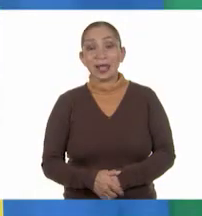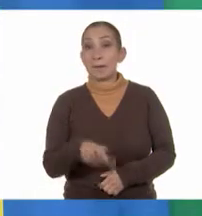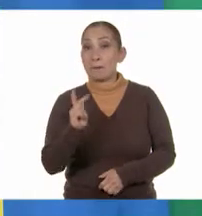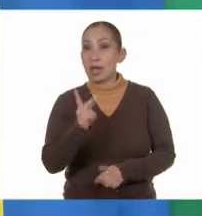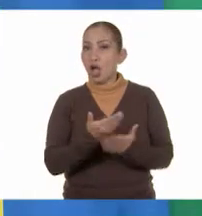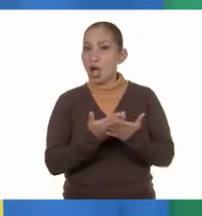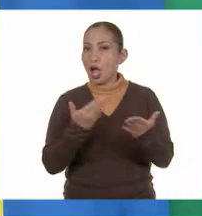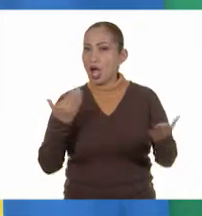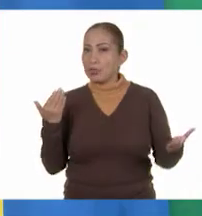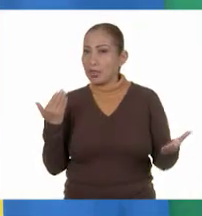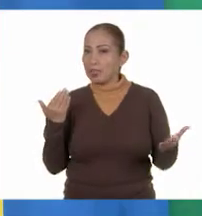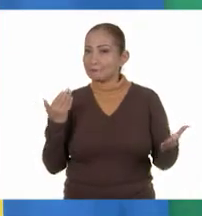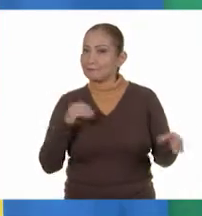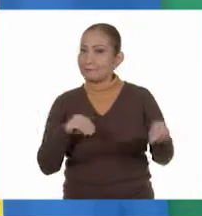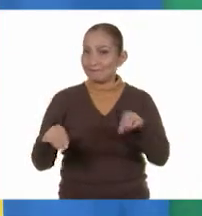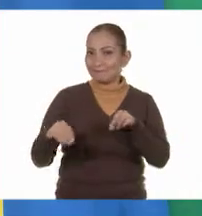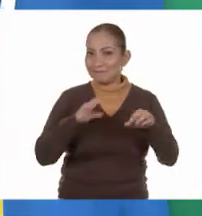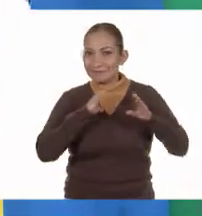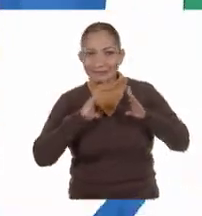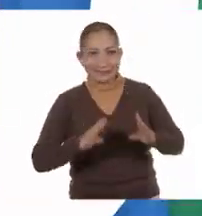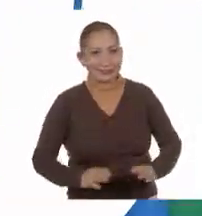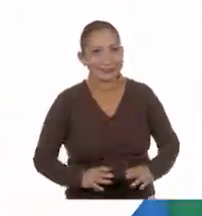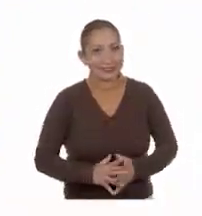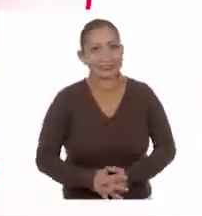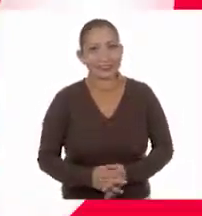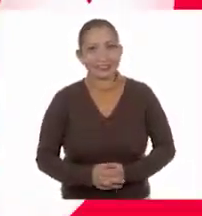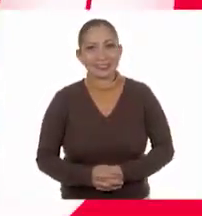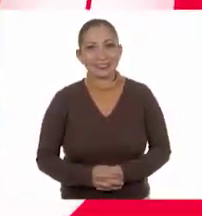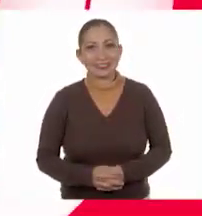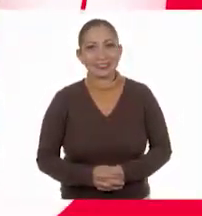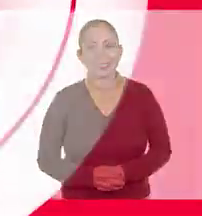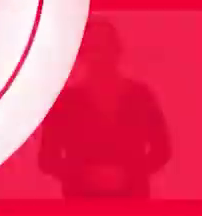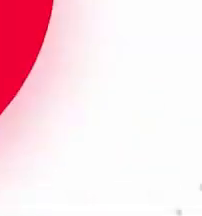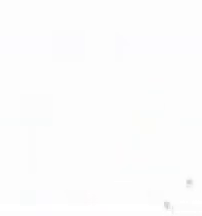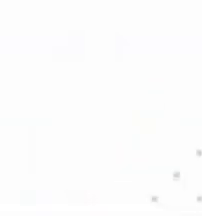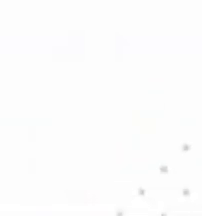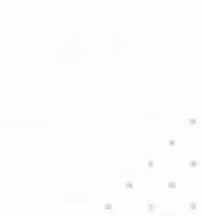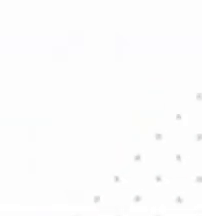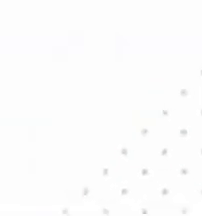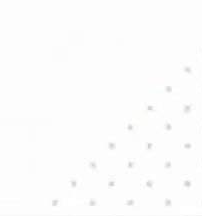pero antes, a movernos un poco.